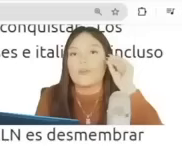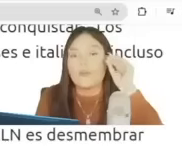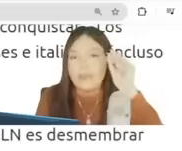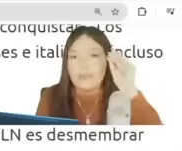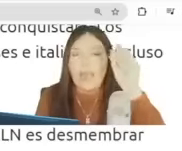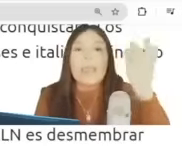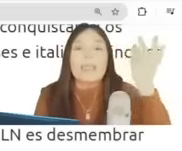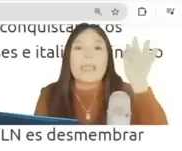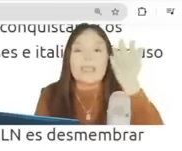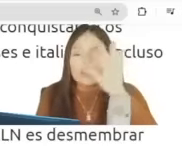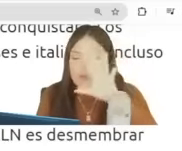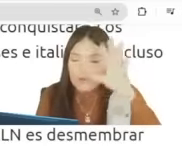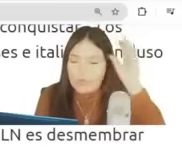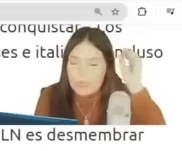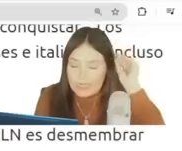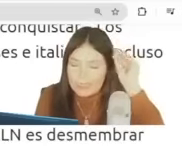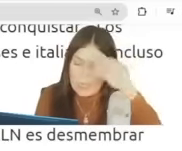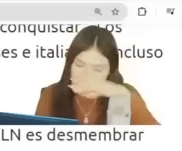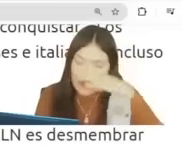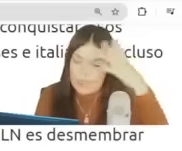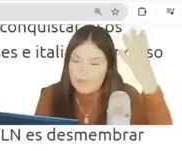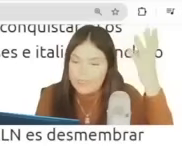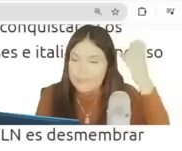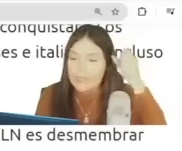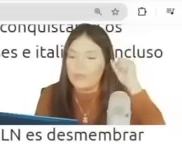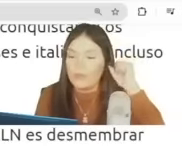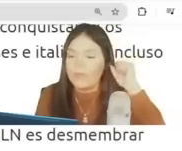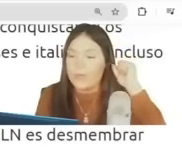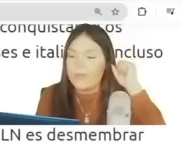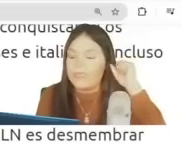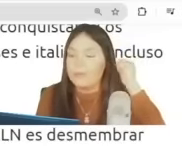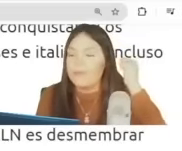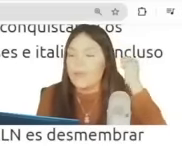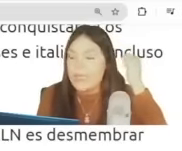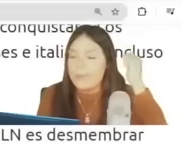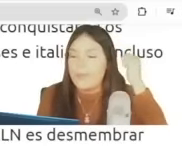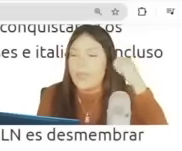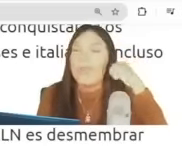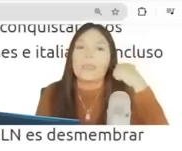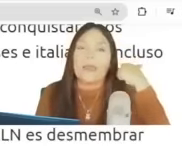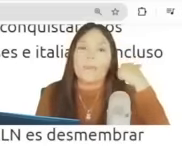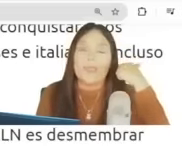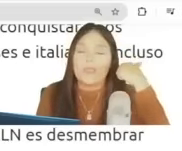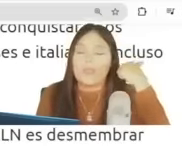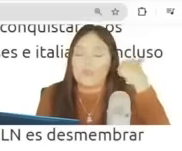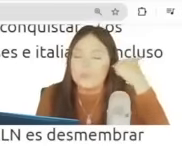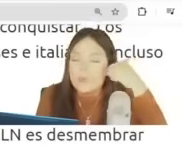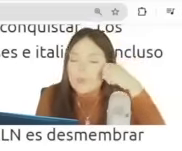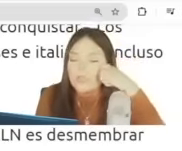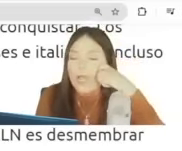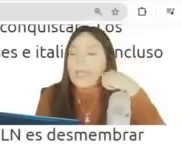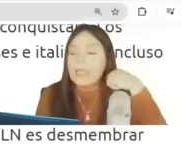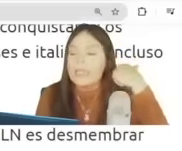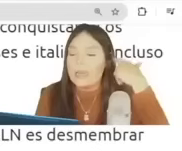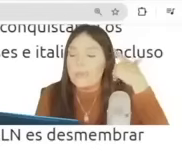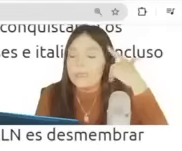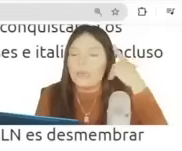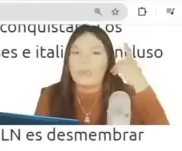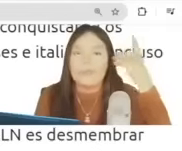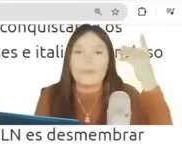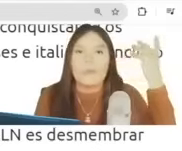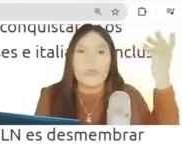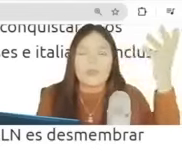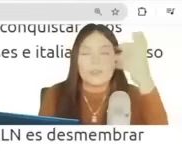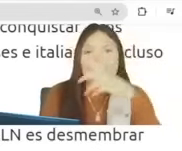se comenta que esto, ¿no?, tras el fallecimiento del príncipe Felipe, también de su esposa y del paso